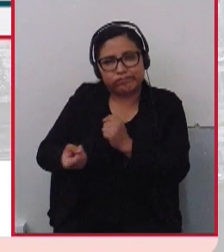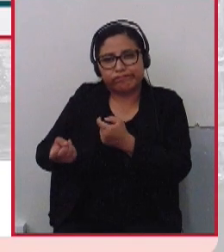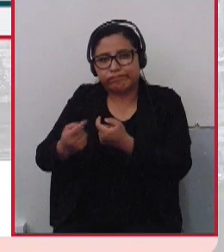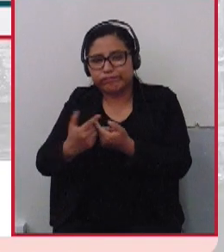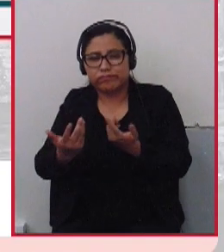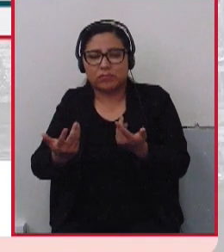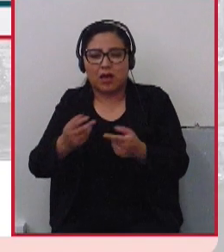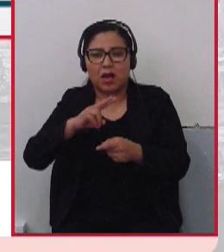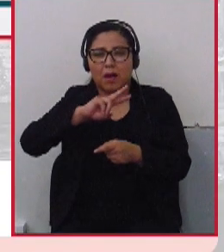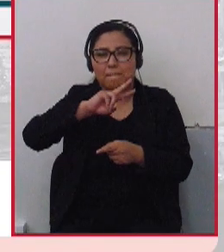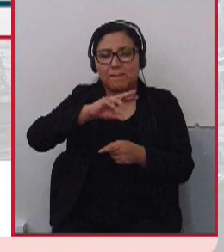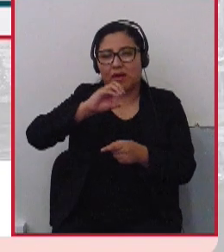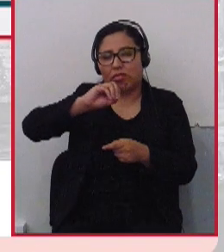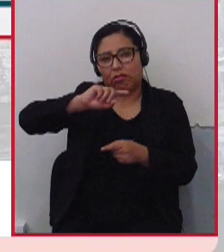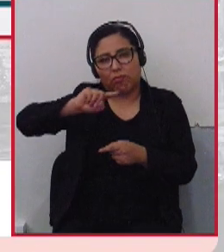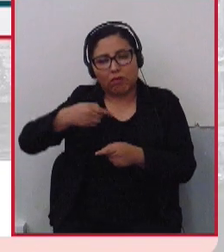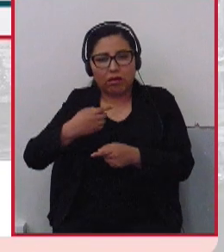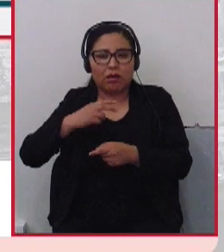20.000, 27